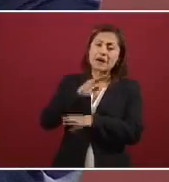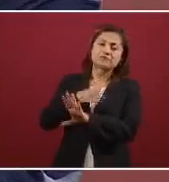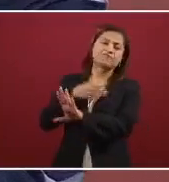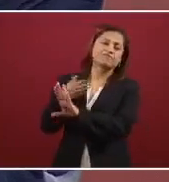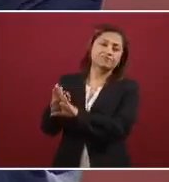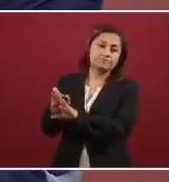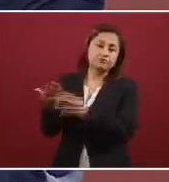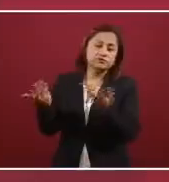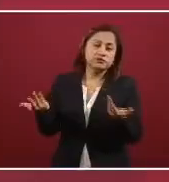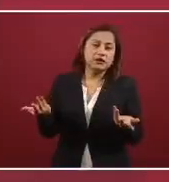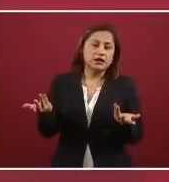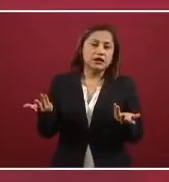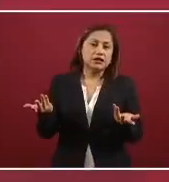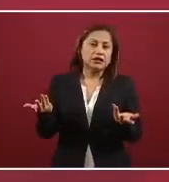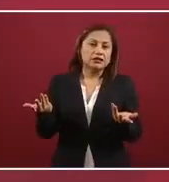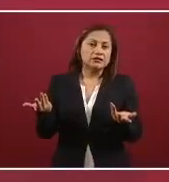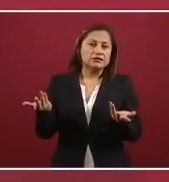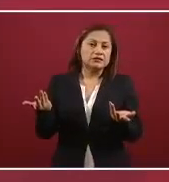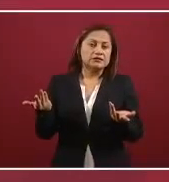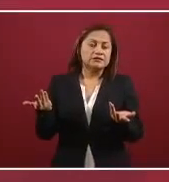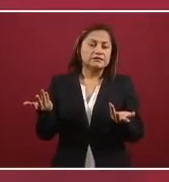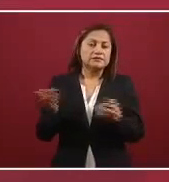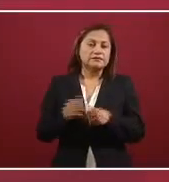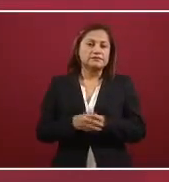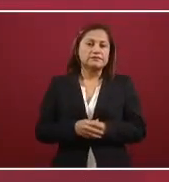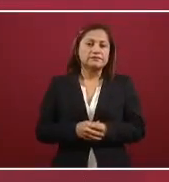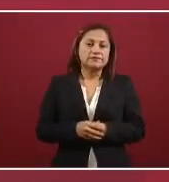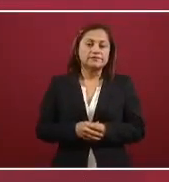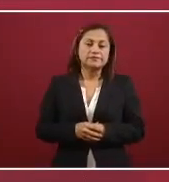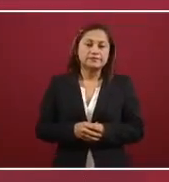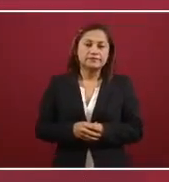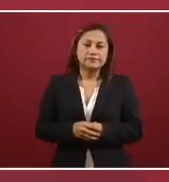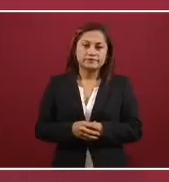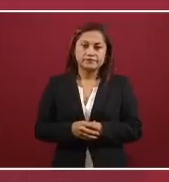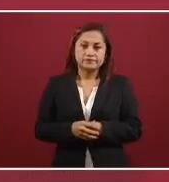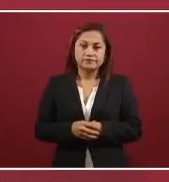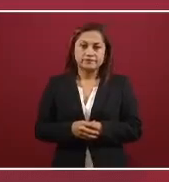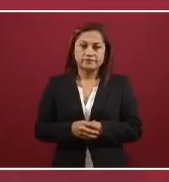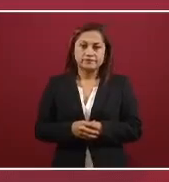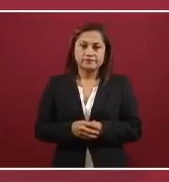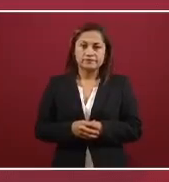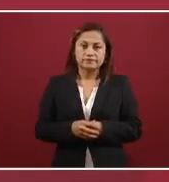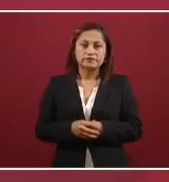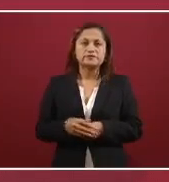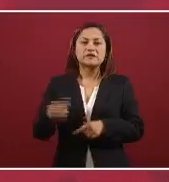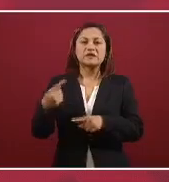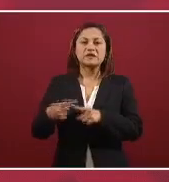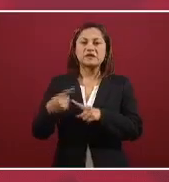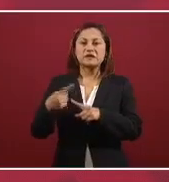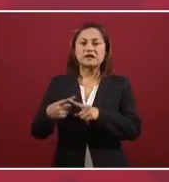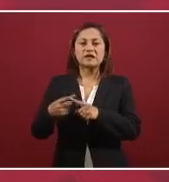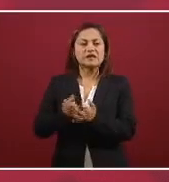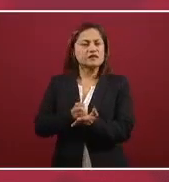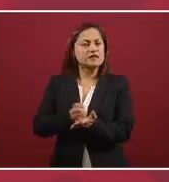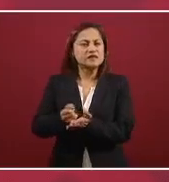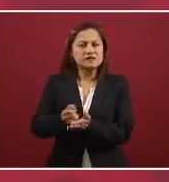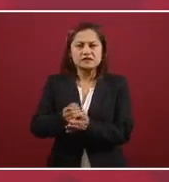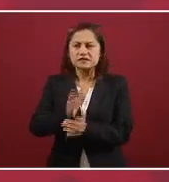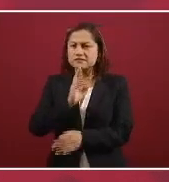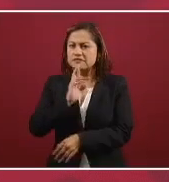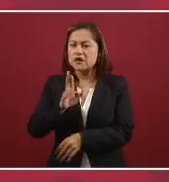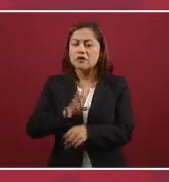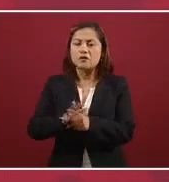eso lo va a decidir la autoridad judicial.